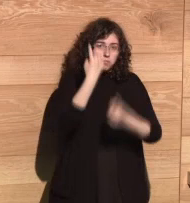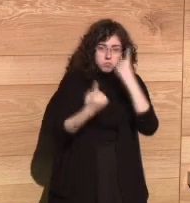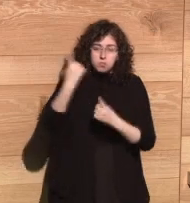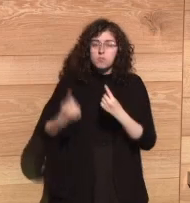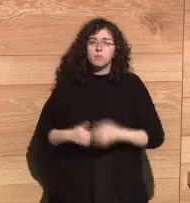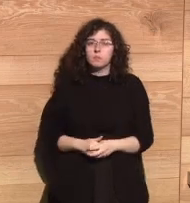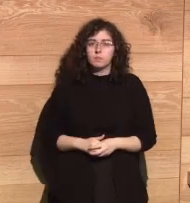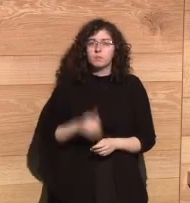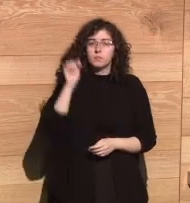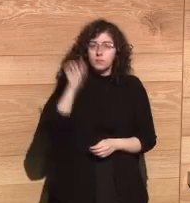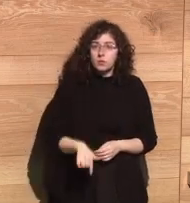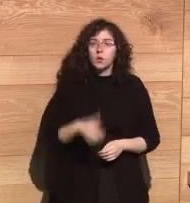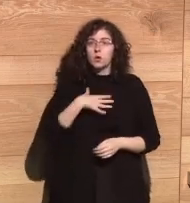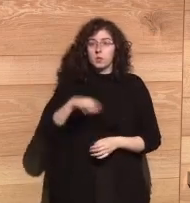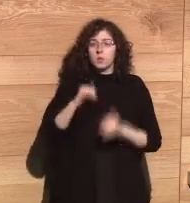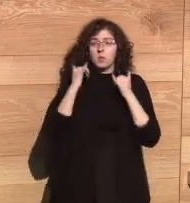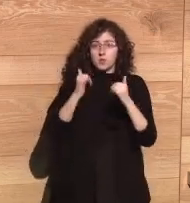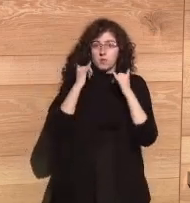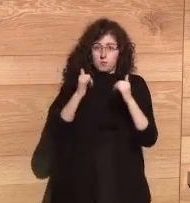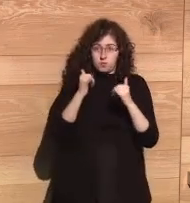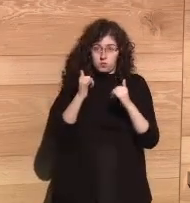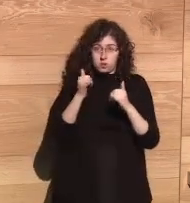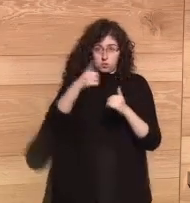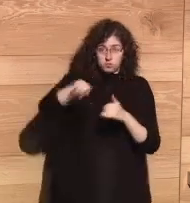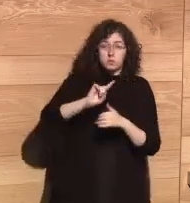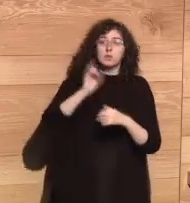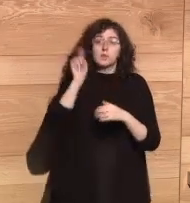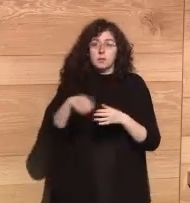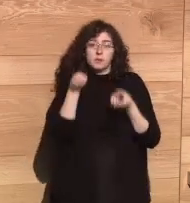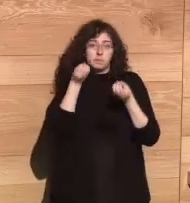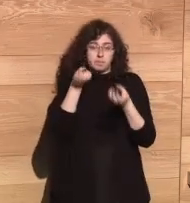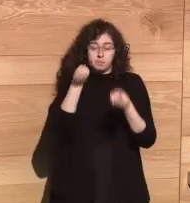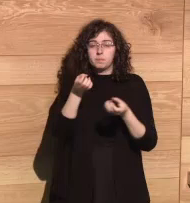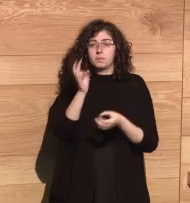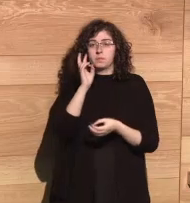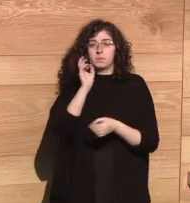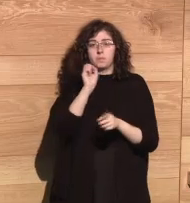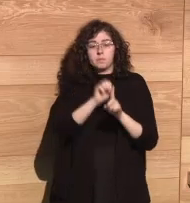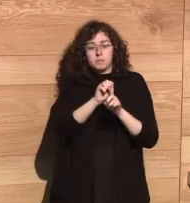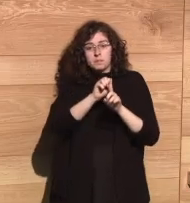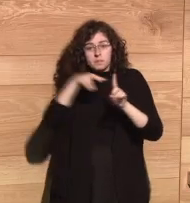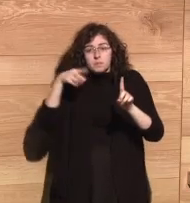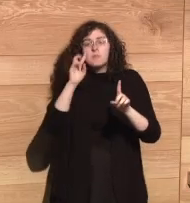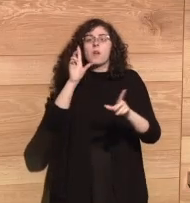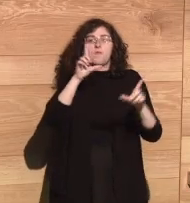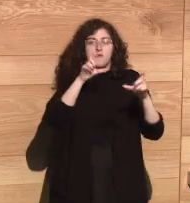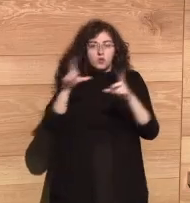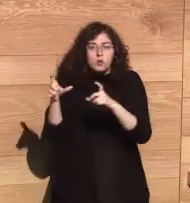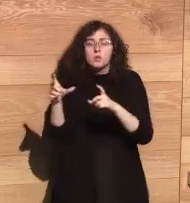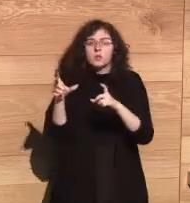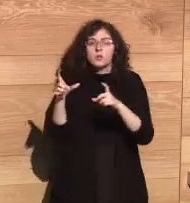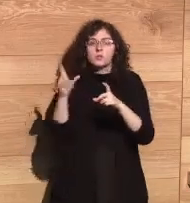hoy vamos a poder disfrutar de ellas y de esta charla con una mirada hacia la fotografía, no